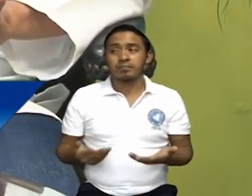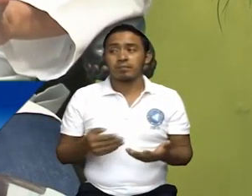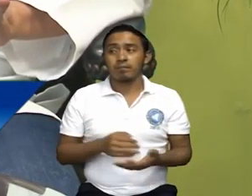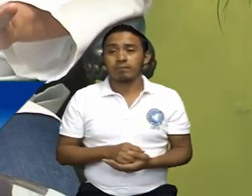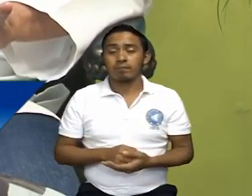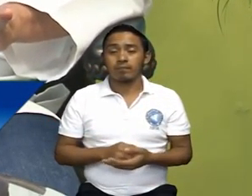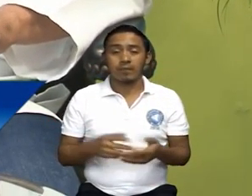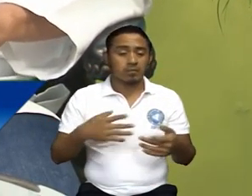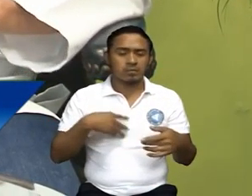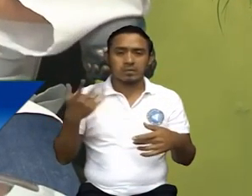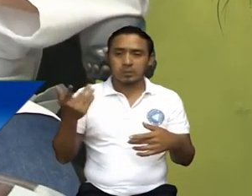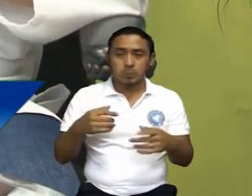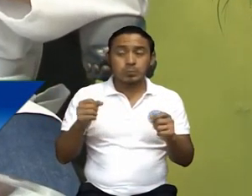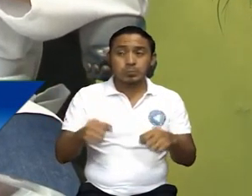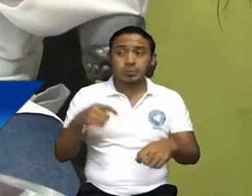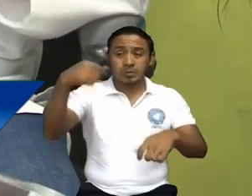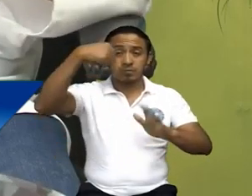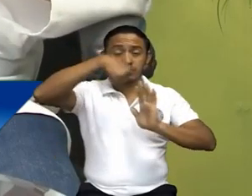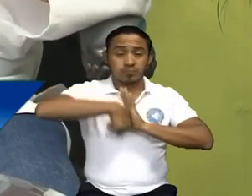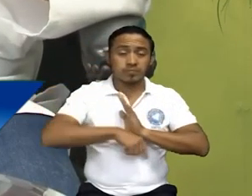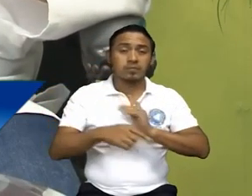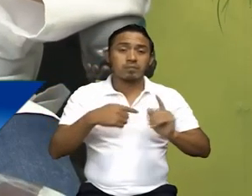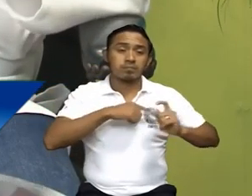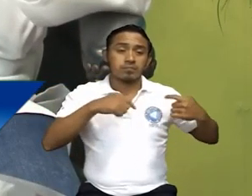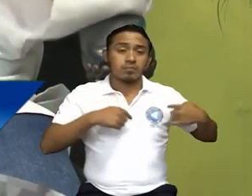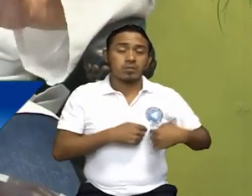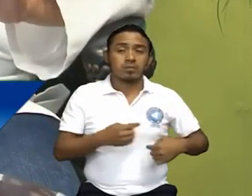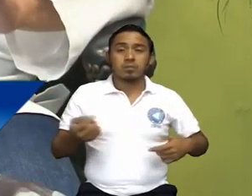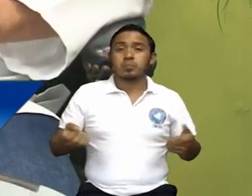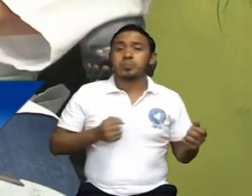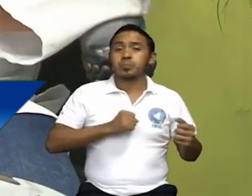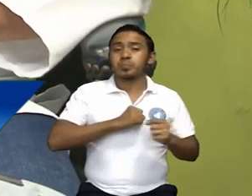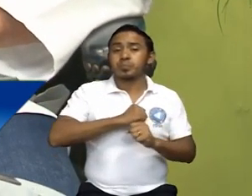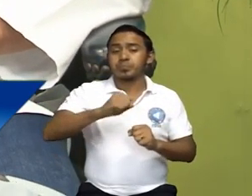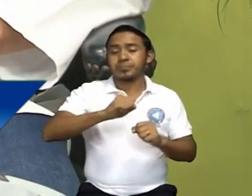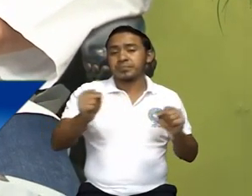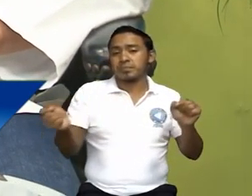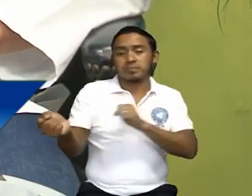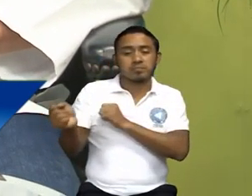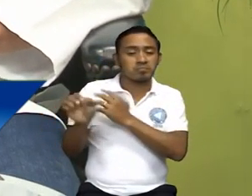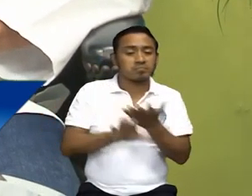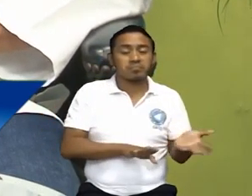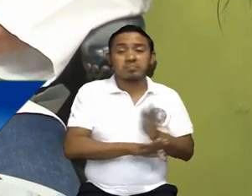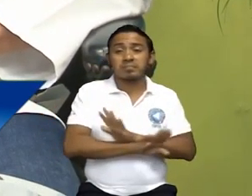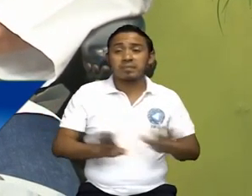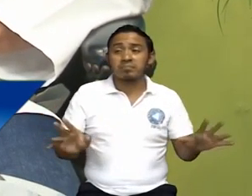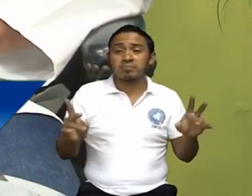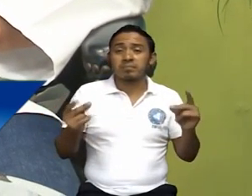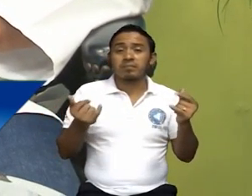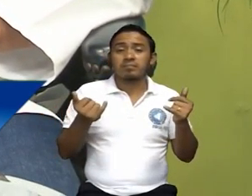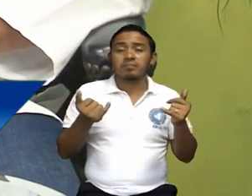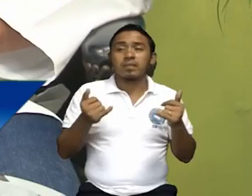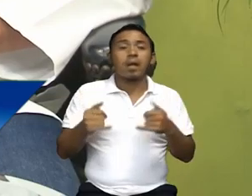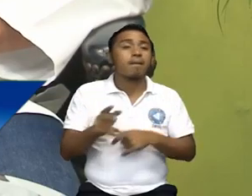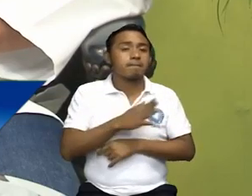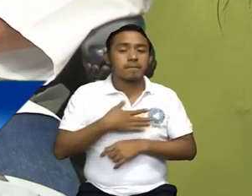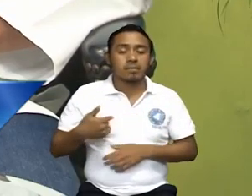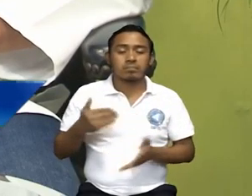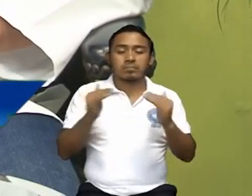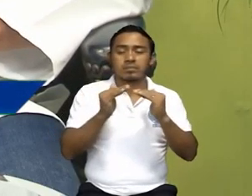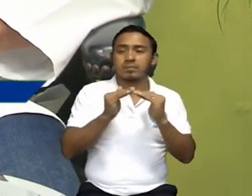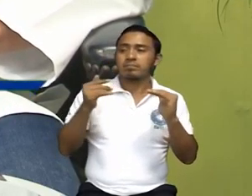ocasionan quemaduras graves y un paro cardiorrespiratorio inmediato, ¿verdad? Entonces hay que evitarlo, hay que evitar salir,